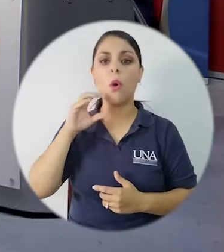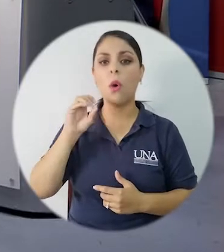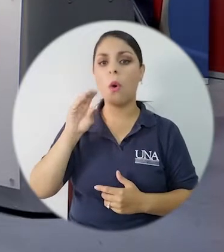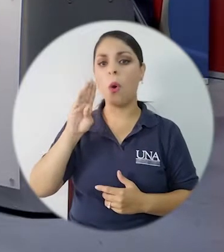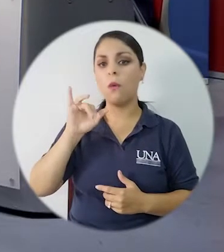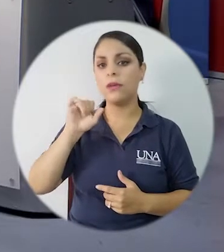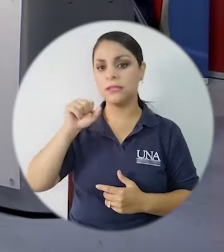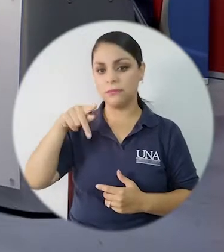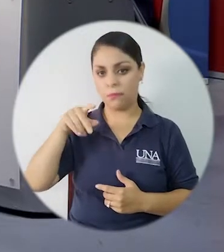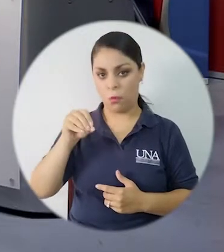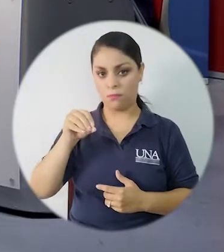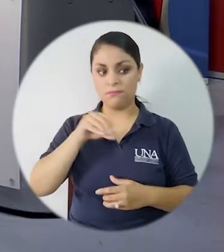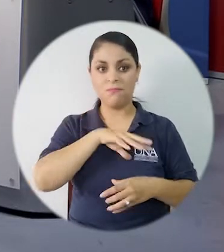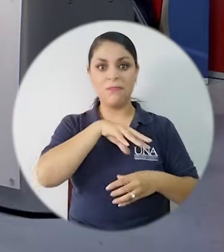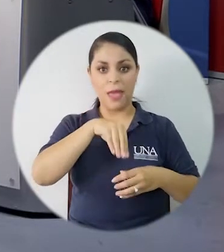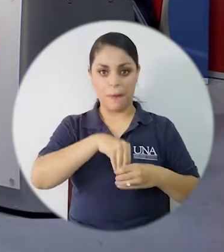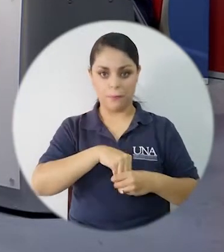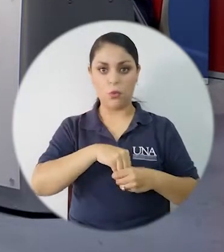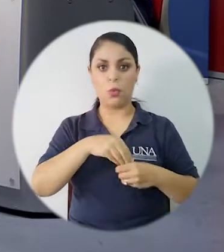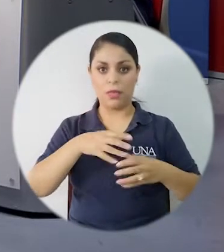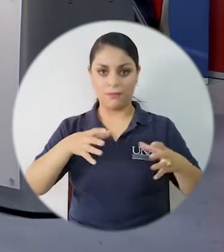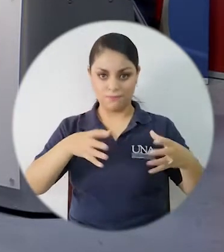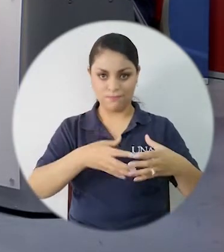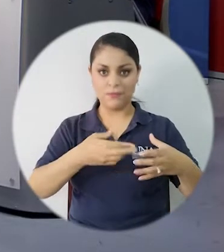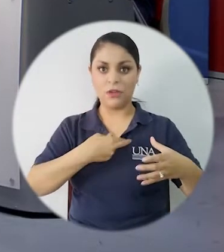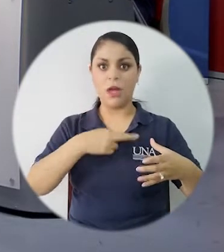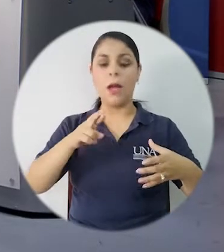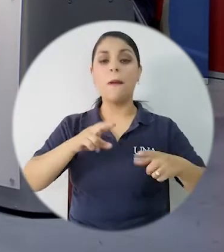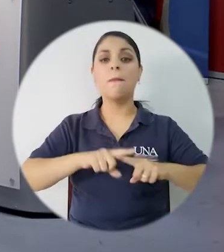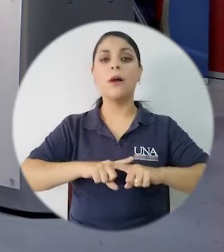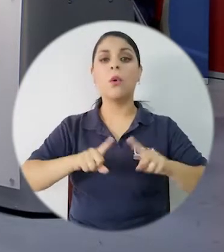miembro del clero, pero que sea Costa Rica.